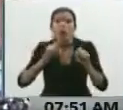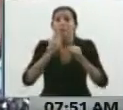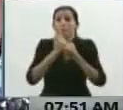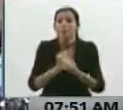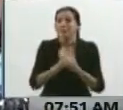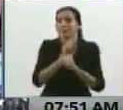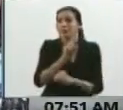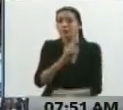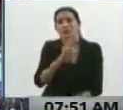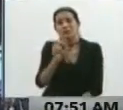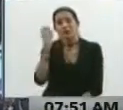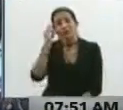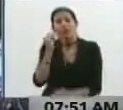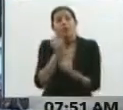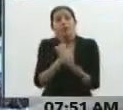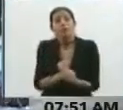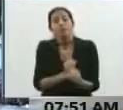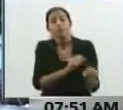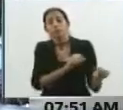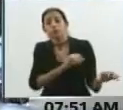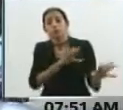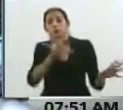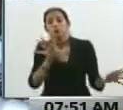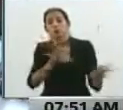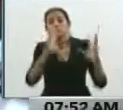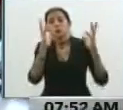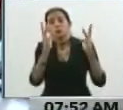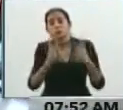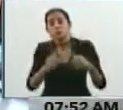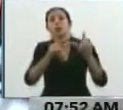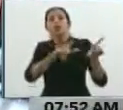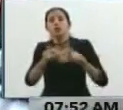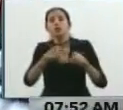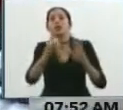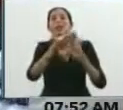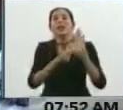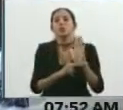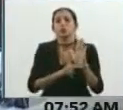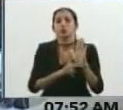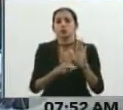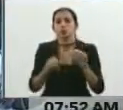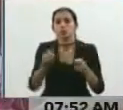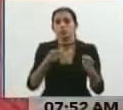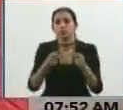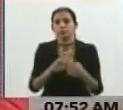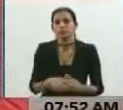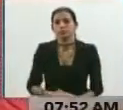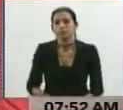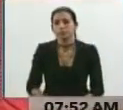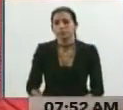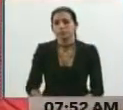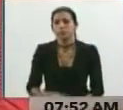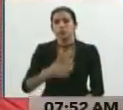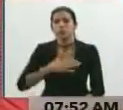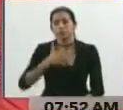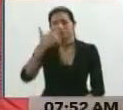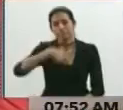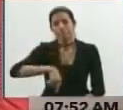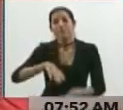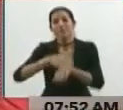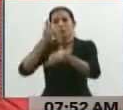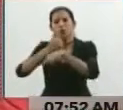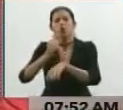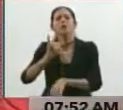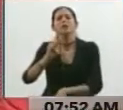2010 que surge toda esta regulación para poder hacer un swell mismo el mensaje que yo le puedo dar como autoridad aeronáutica es